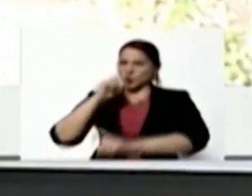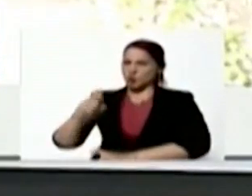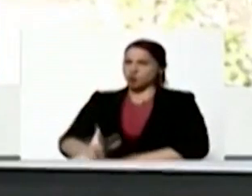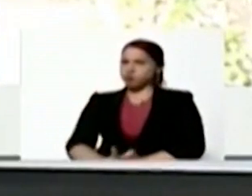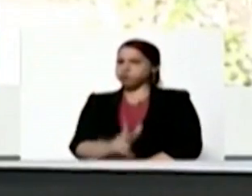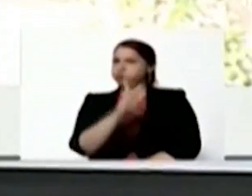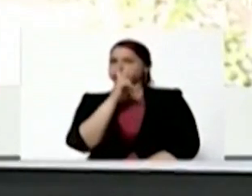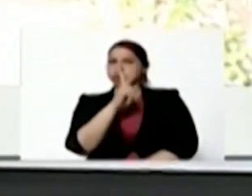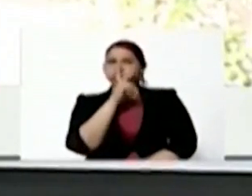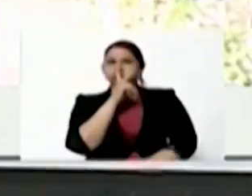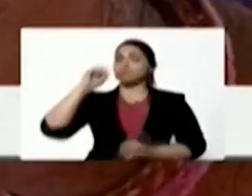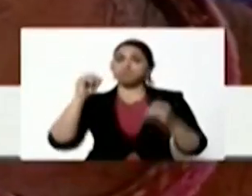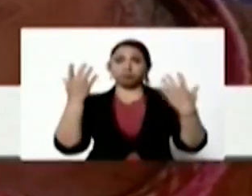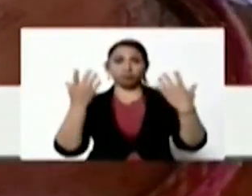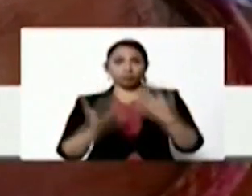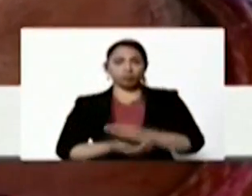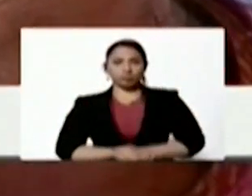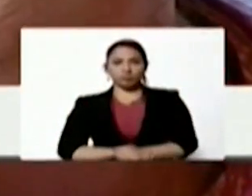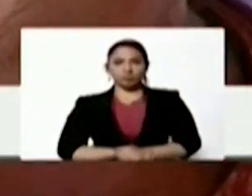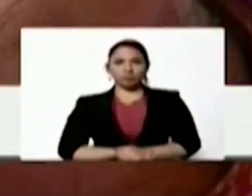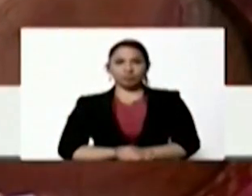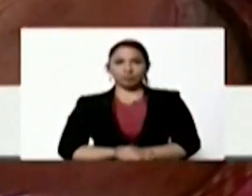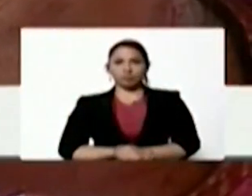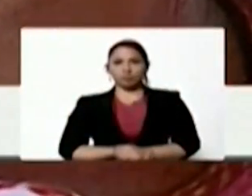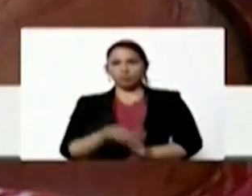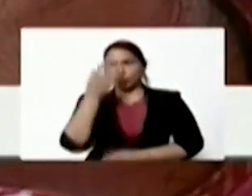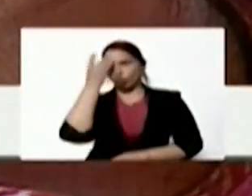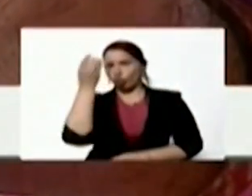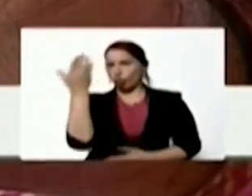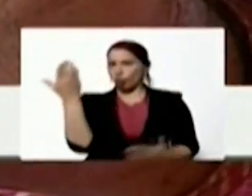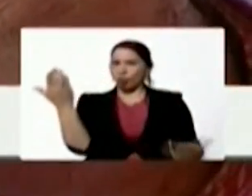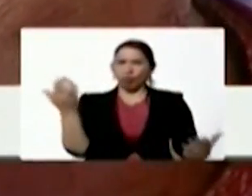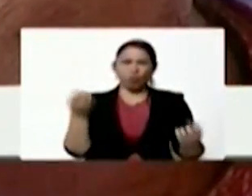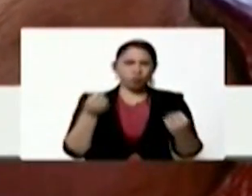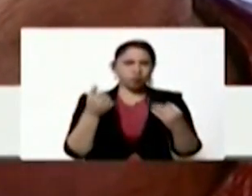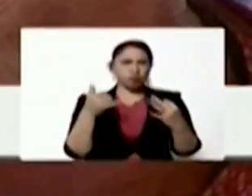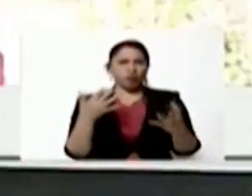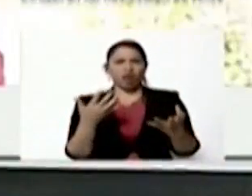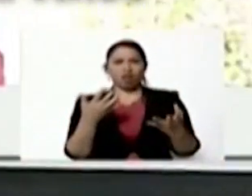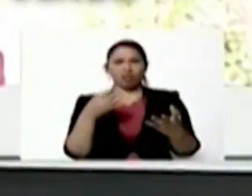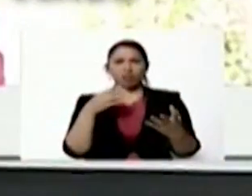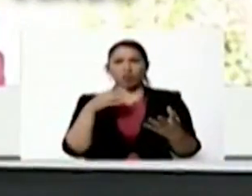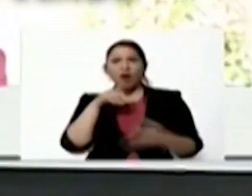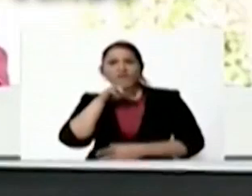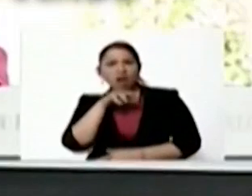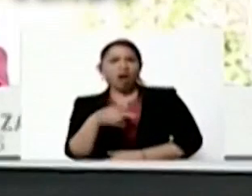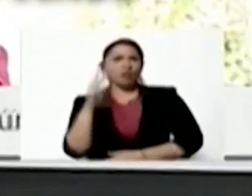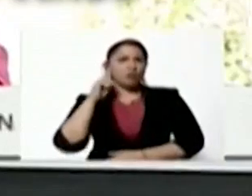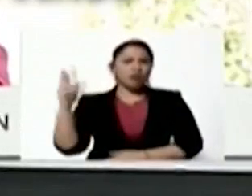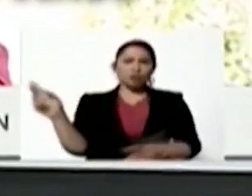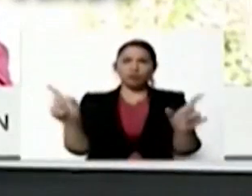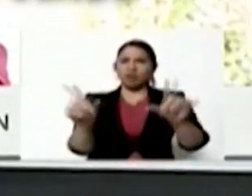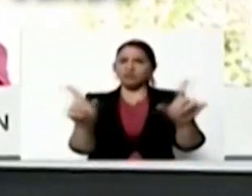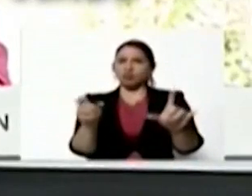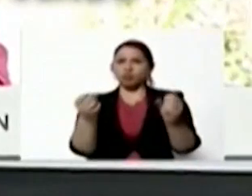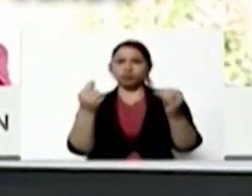como solicitó la Organización Panamericana de la Salud. El investigador Ojeda Rondón señaló además que un ensayo in